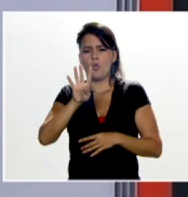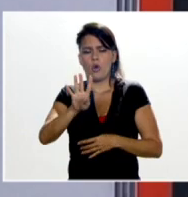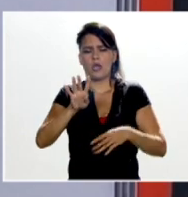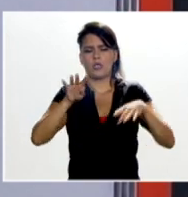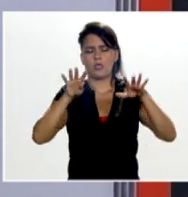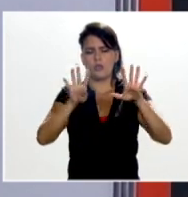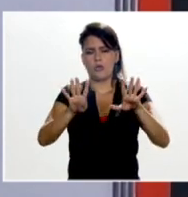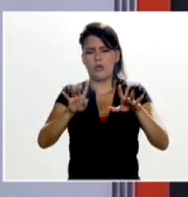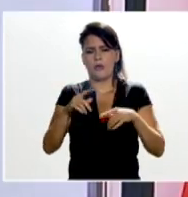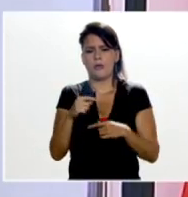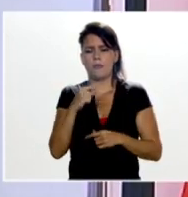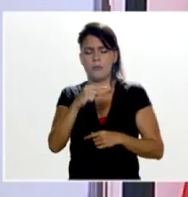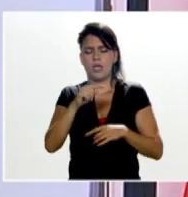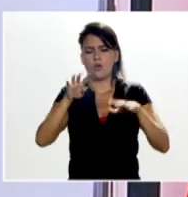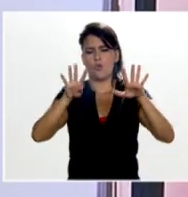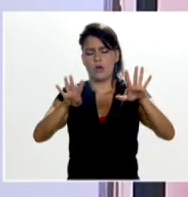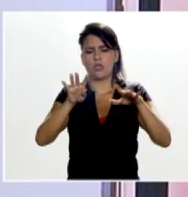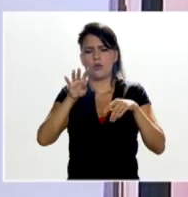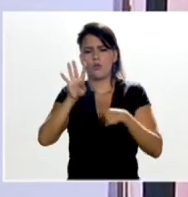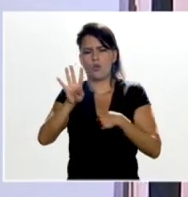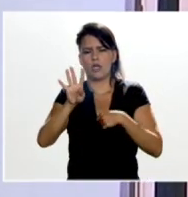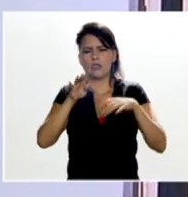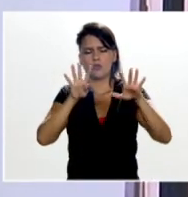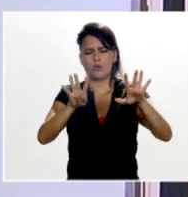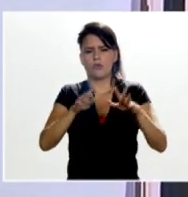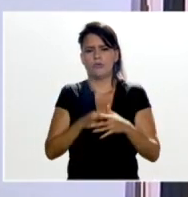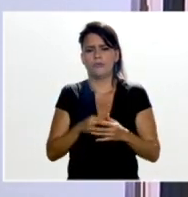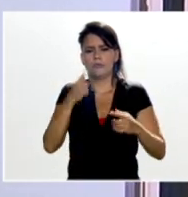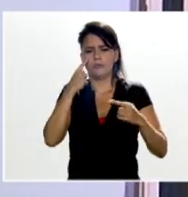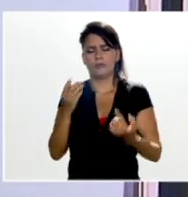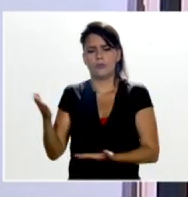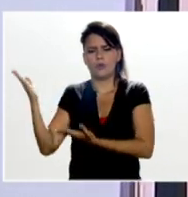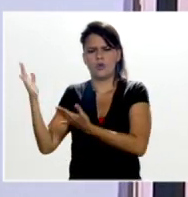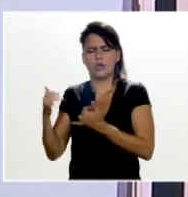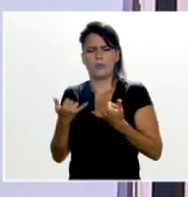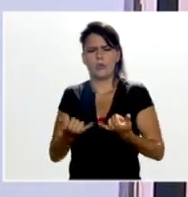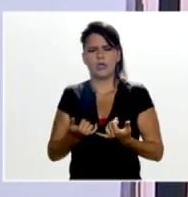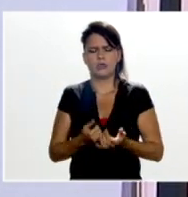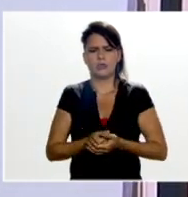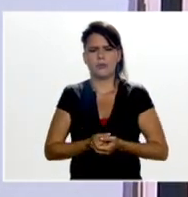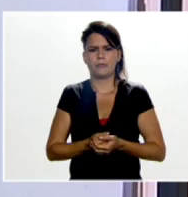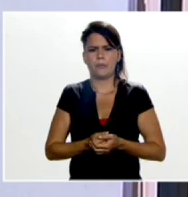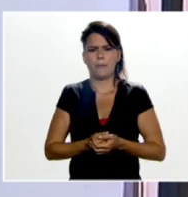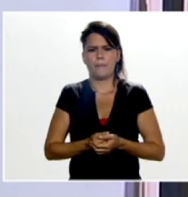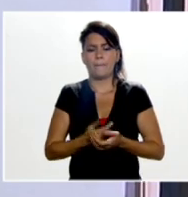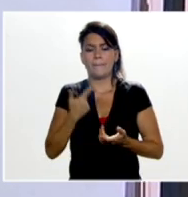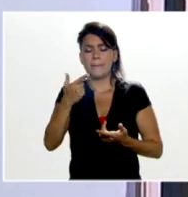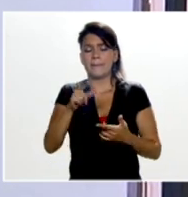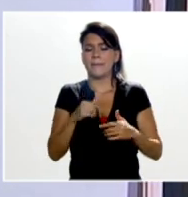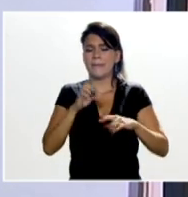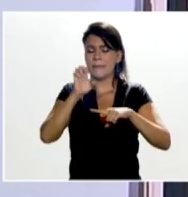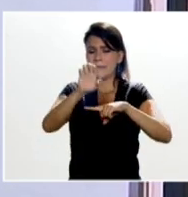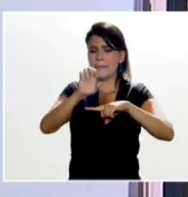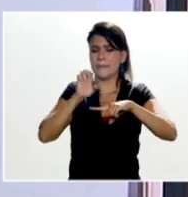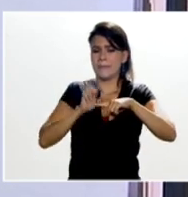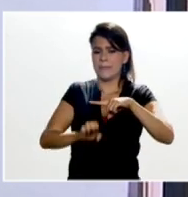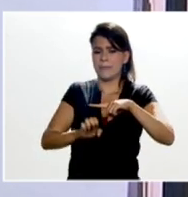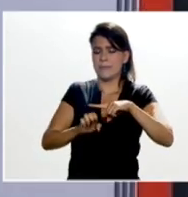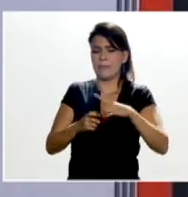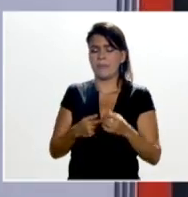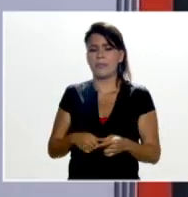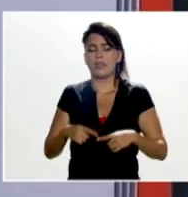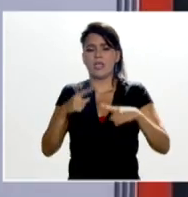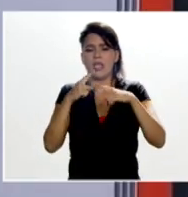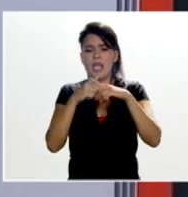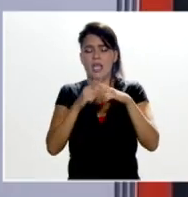49, menos 49. Entonces, observen lo que pasa aquí. Resulta que esta ecuación, x